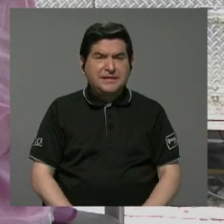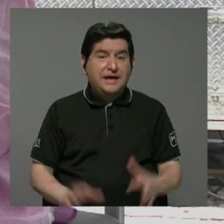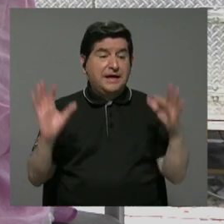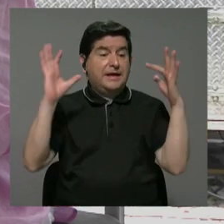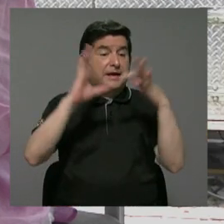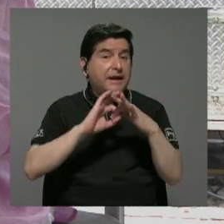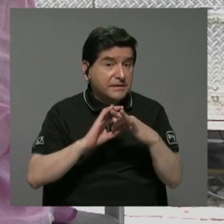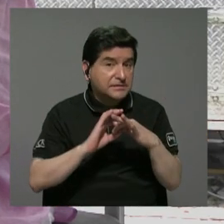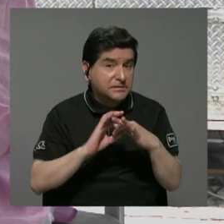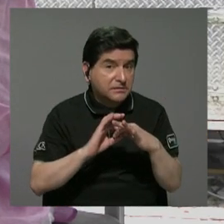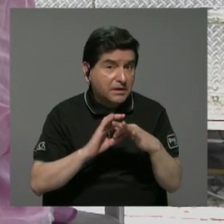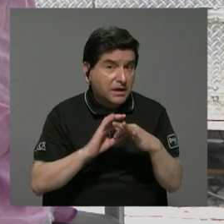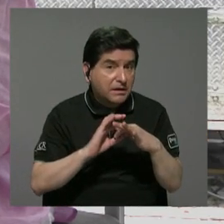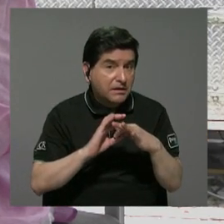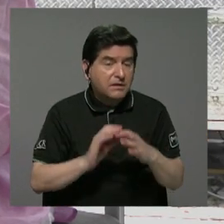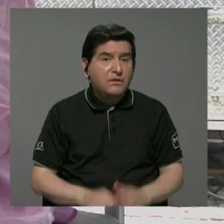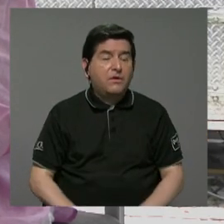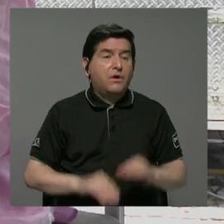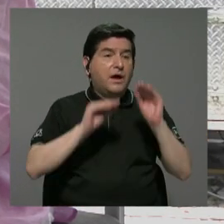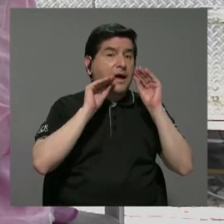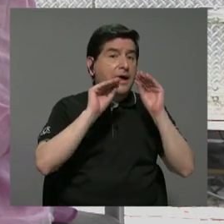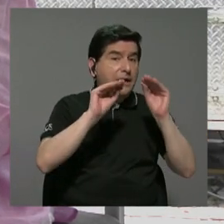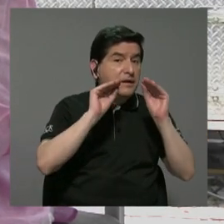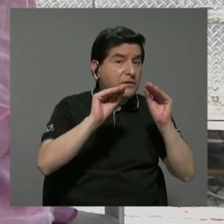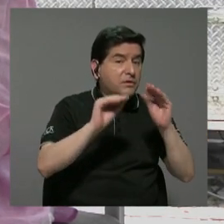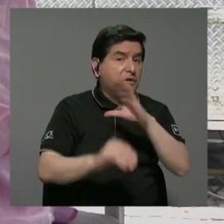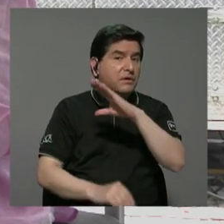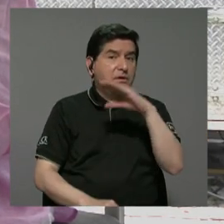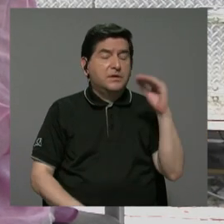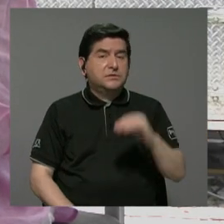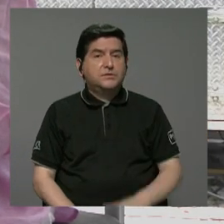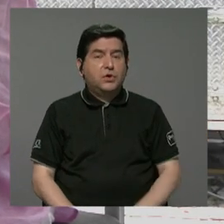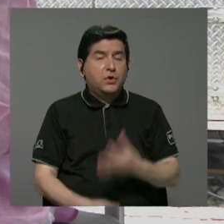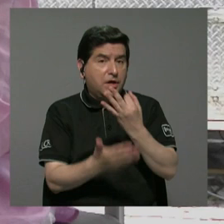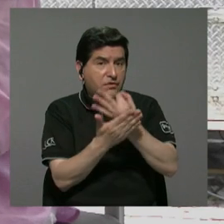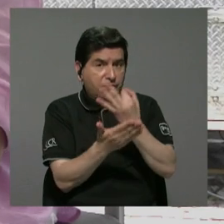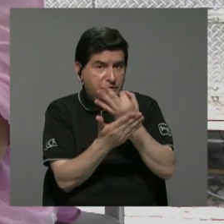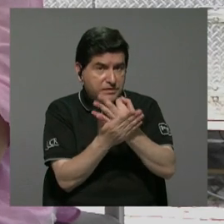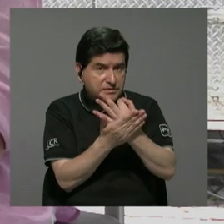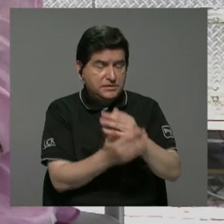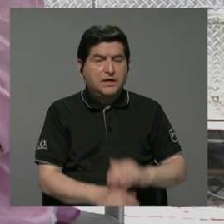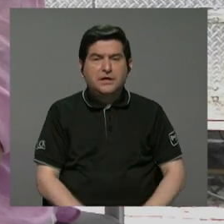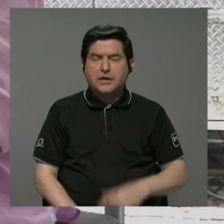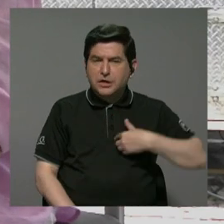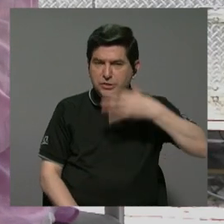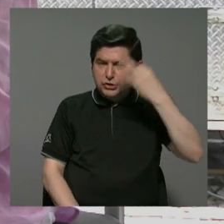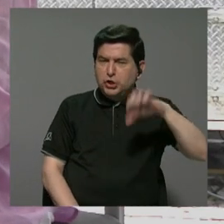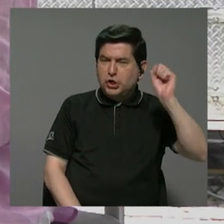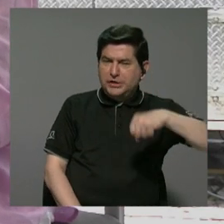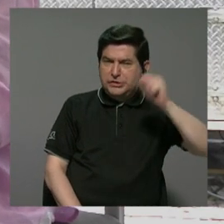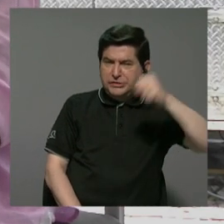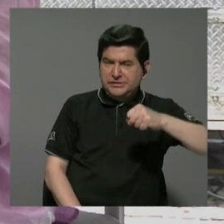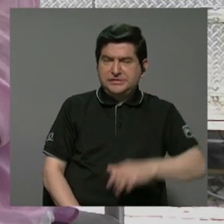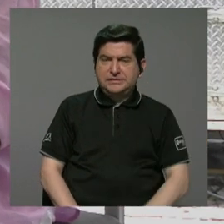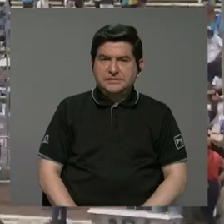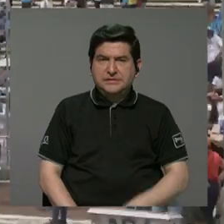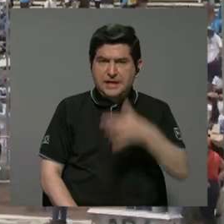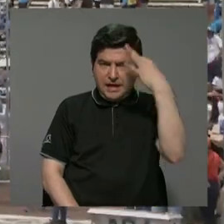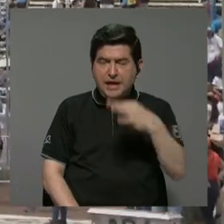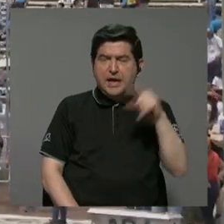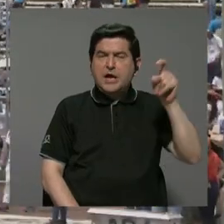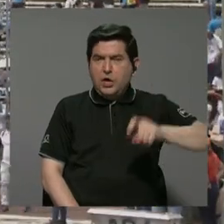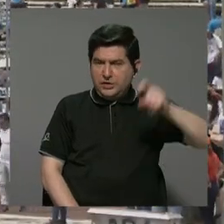respecto a la educación y sobre su financiamiento? Yo creo que sí, y yo creo que es